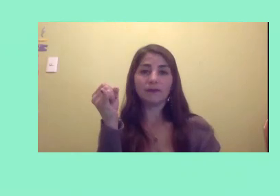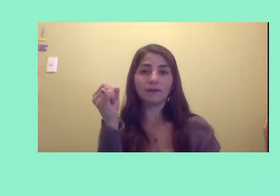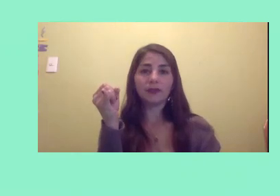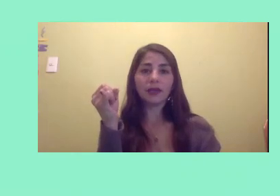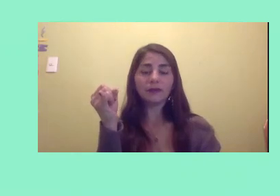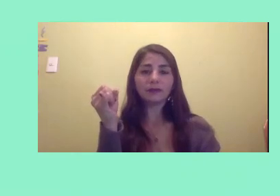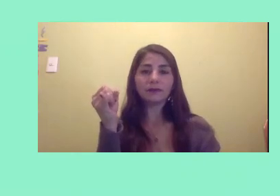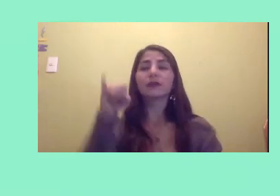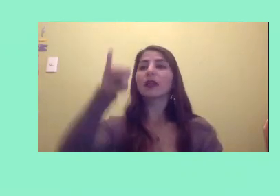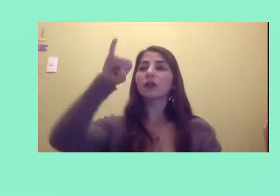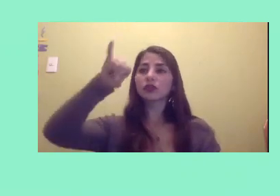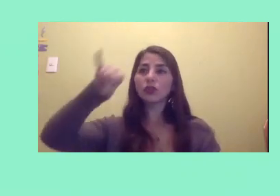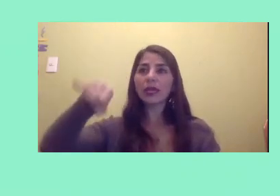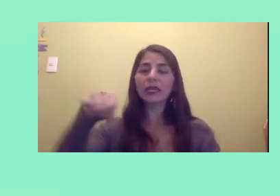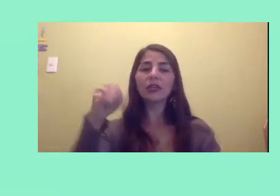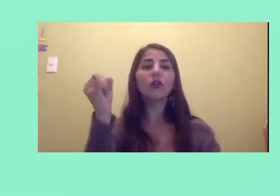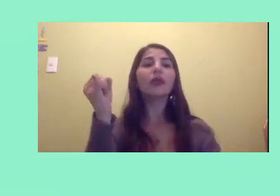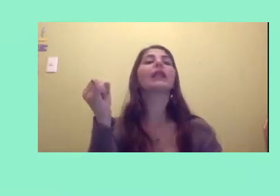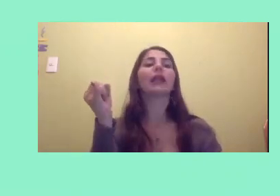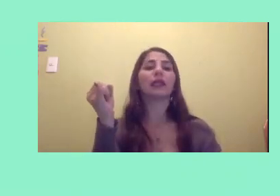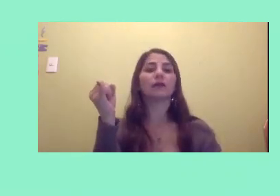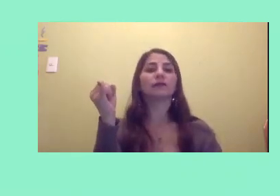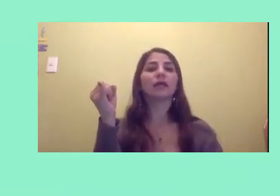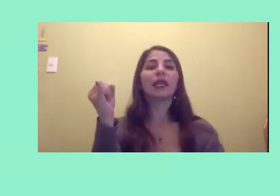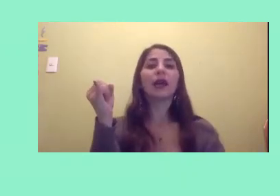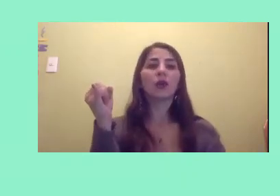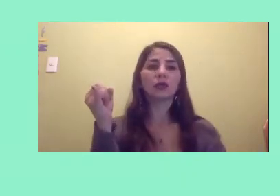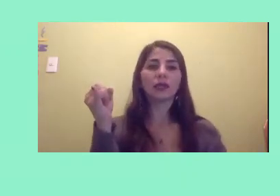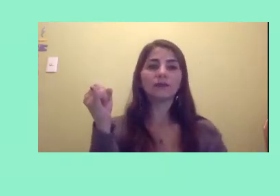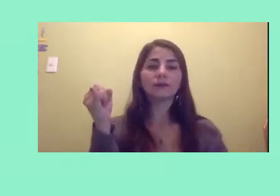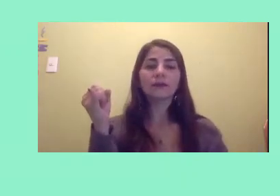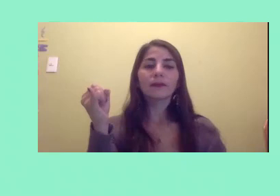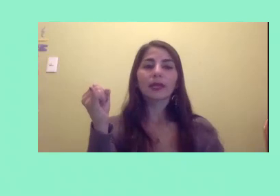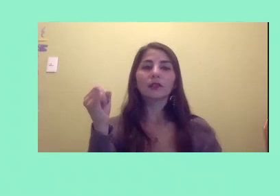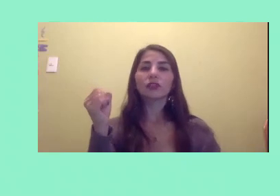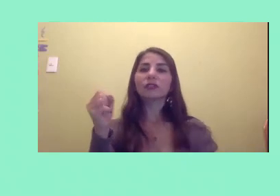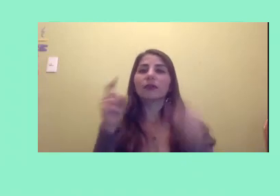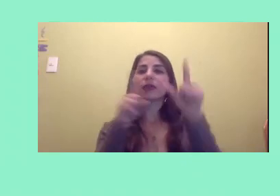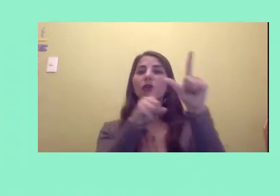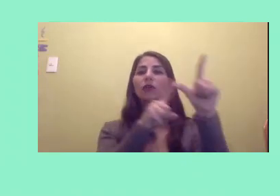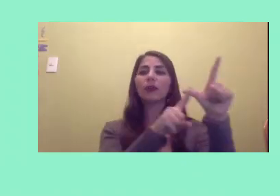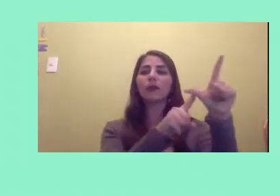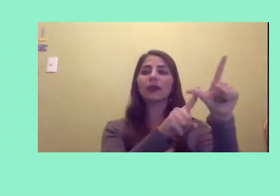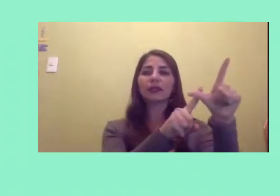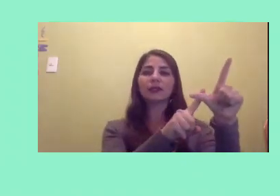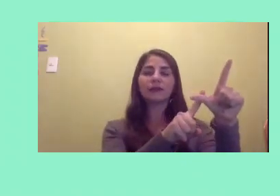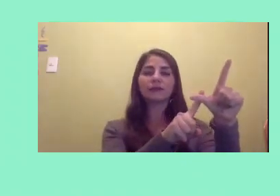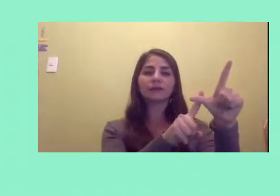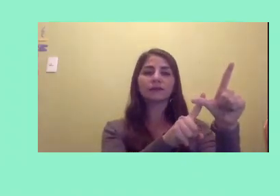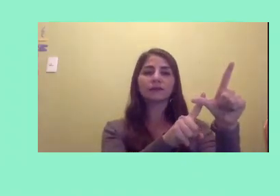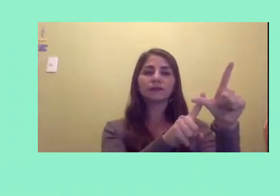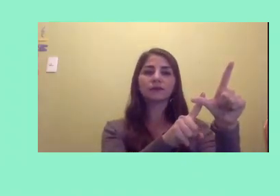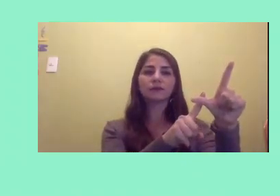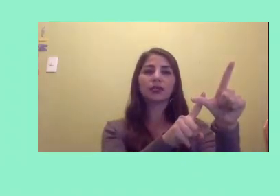hacia mí. ¿Ya? Es como si yo la escribo en el aire. La J, entonces también J puede ser